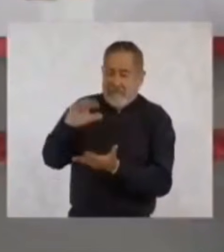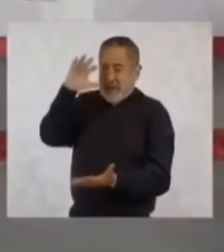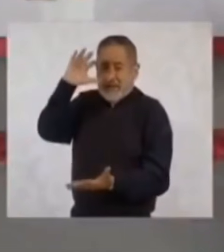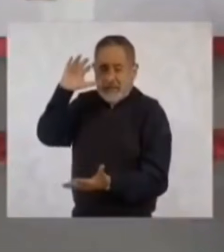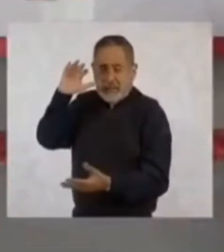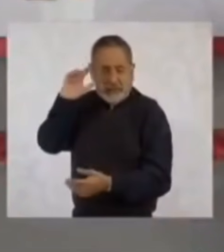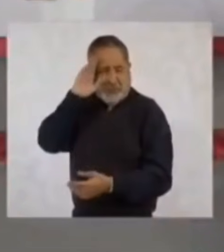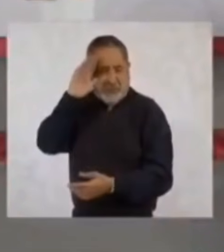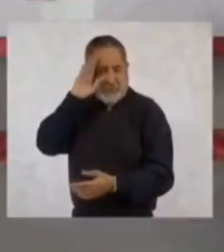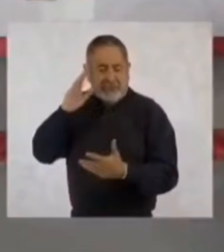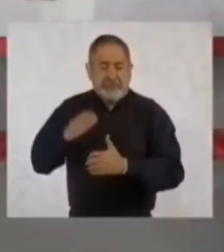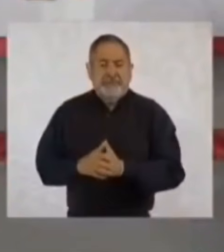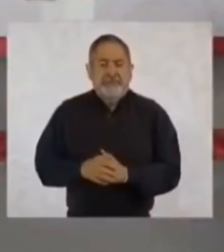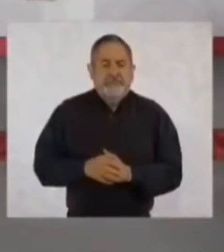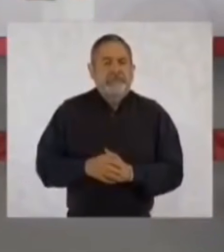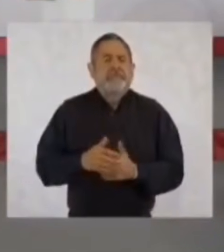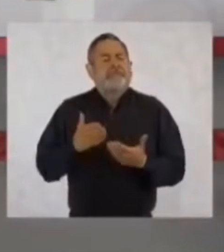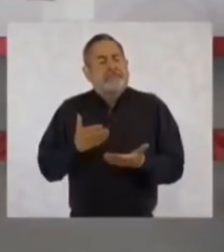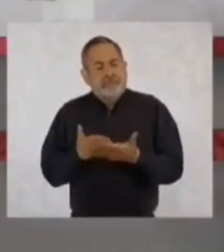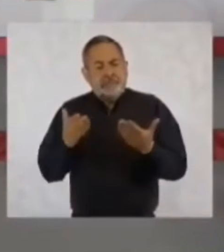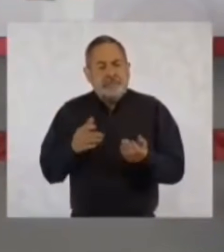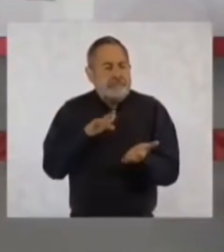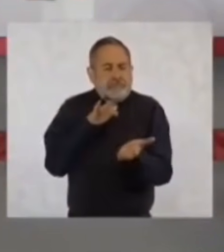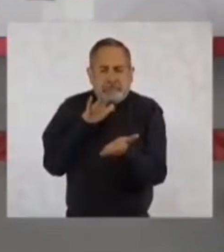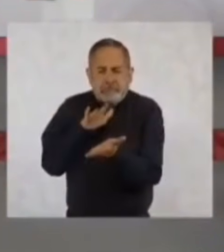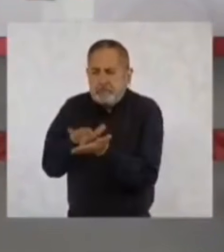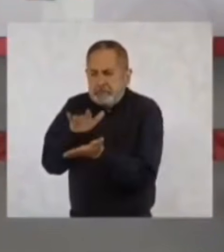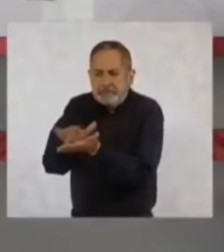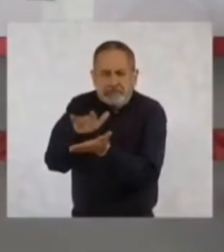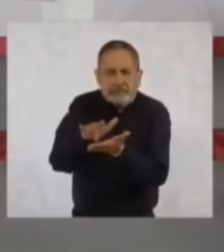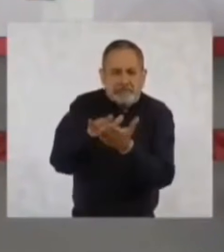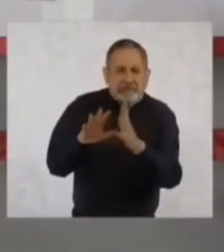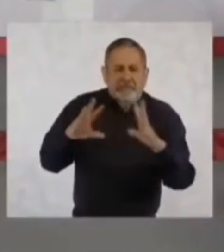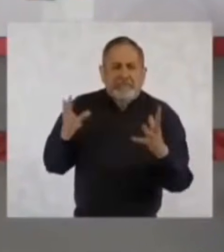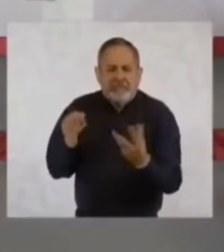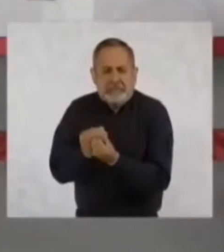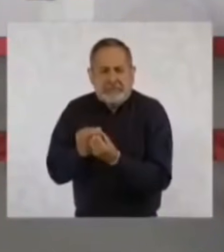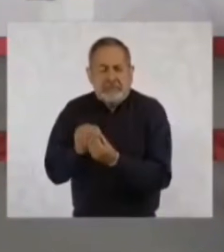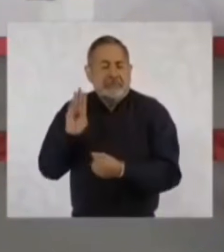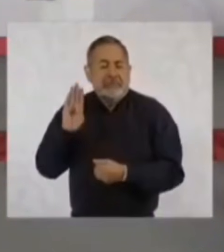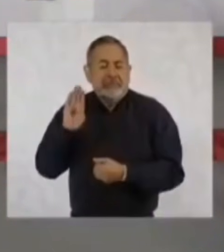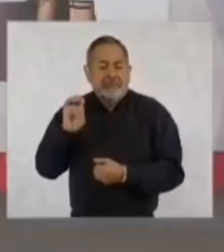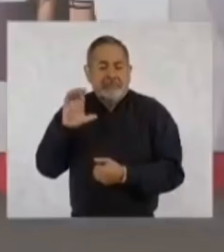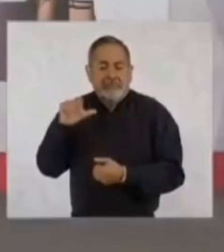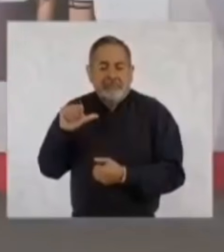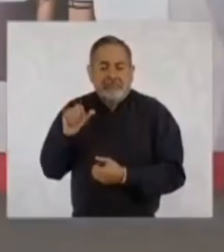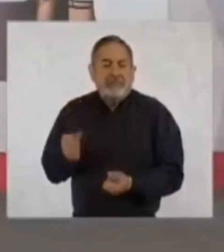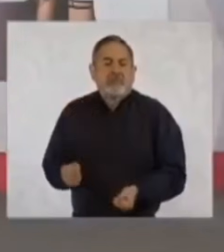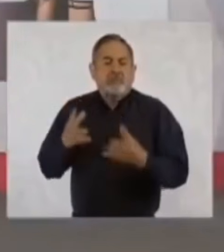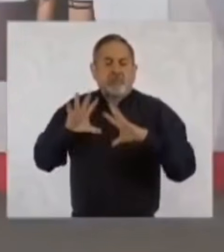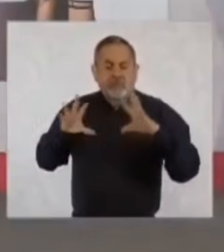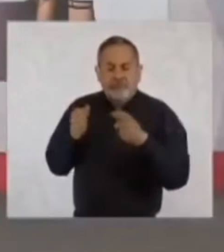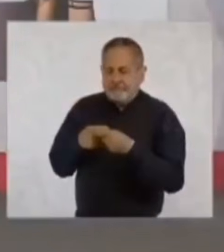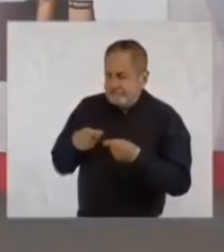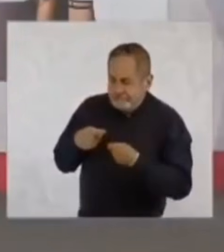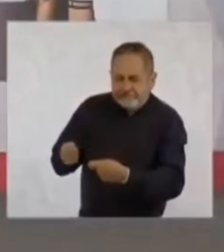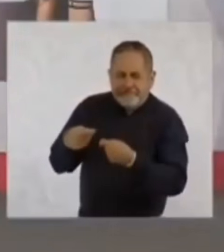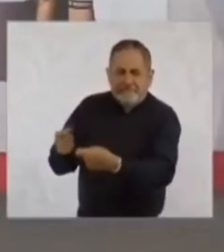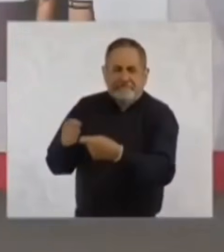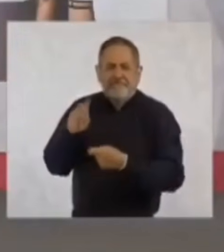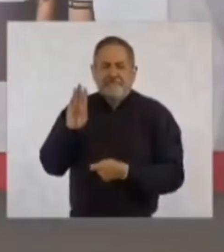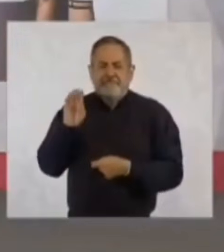Adelante. Ahora por número de apoyos, no de becarios, por número de becas otorgadas, número de